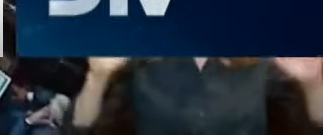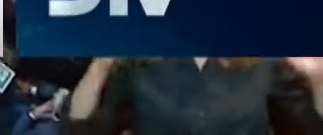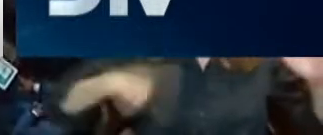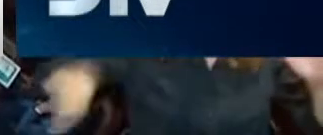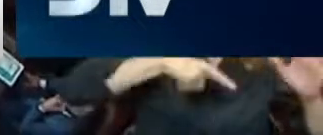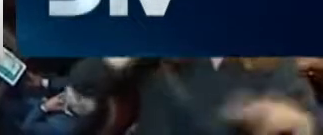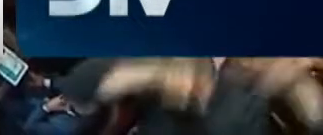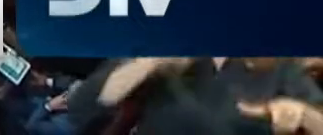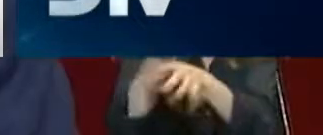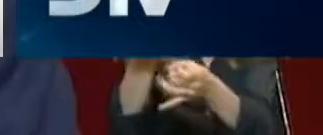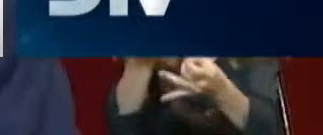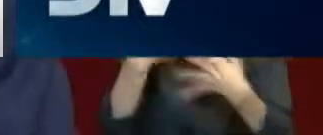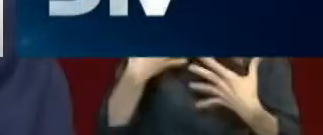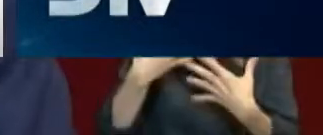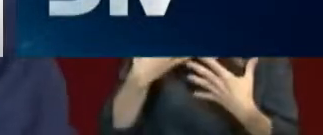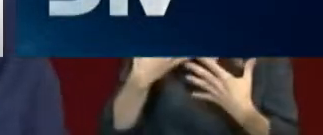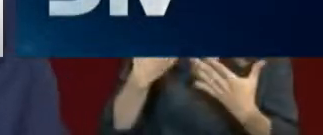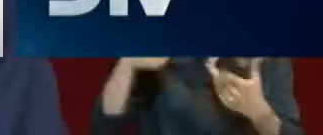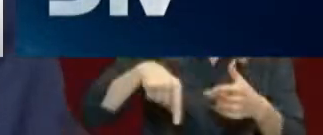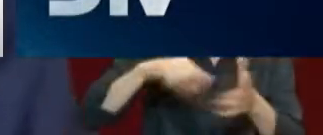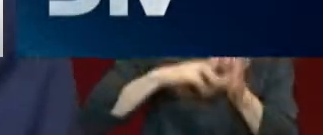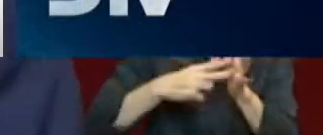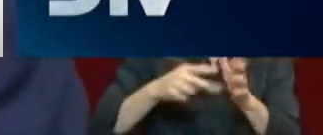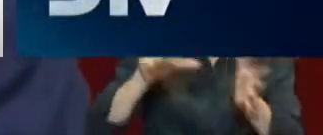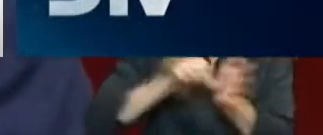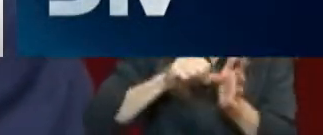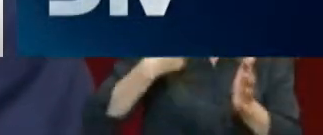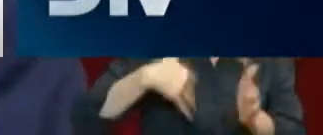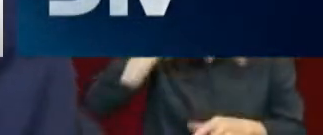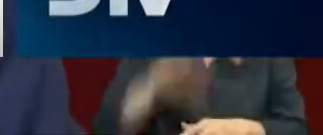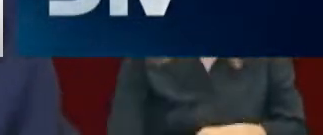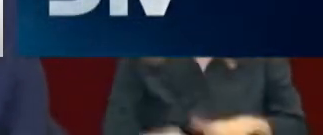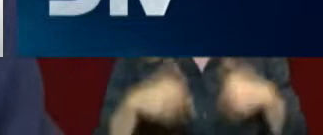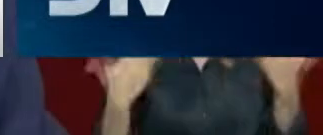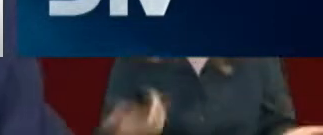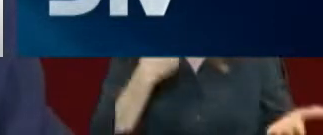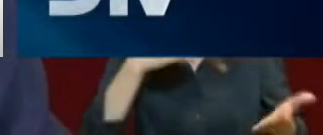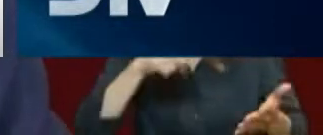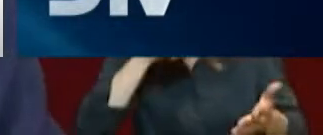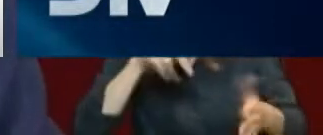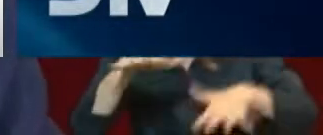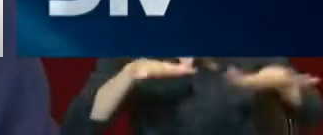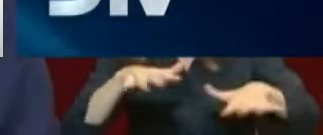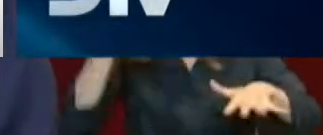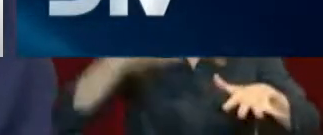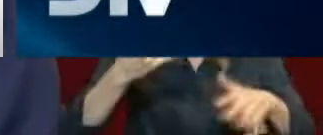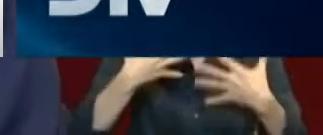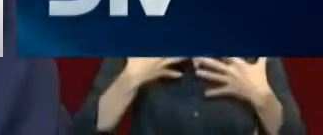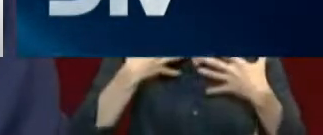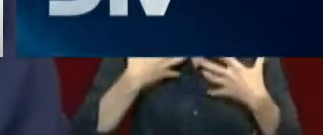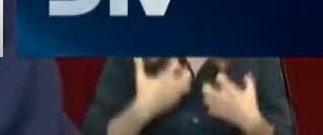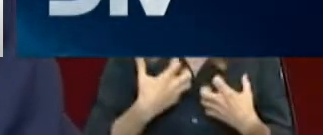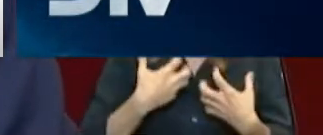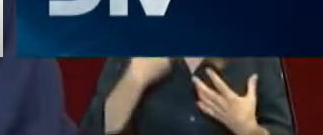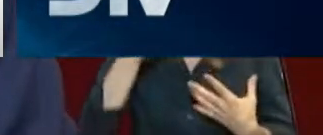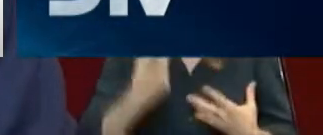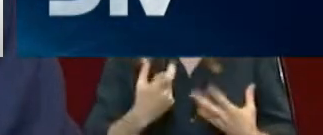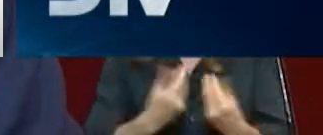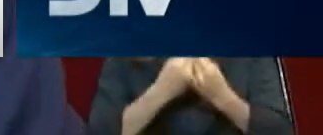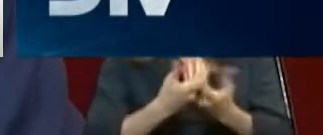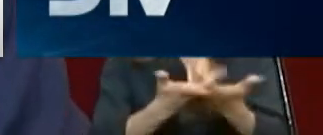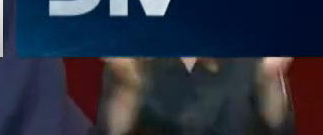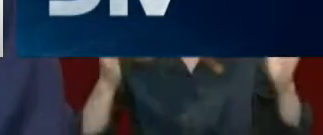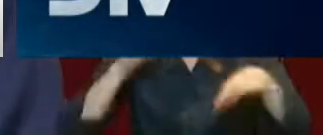para participar del Foro de París sobre la paz. Prorróganse las sesiones ordinarias del Honorable Congreso de la Nación hasta el 30